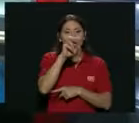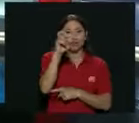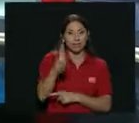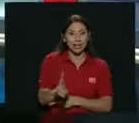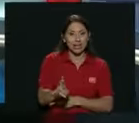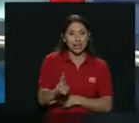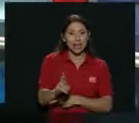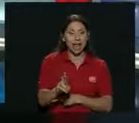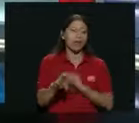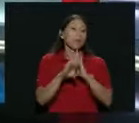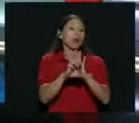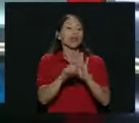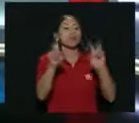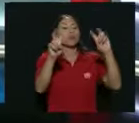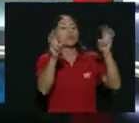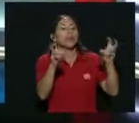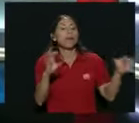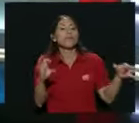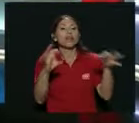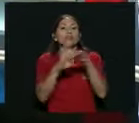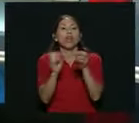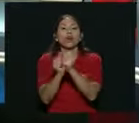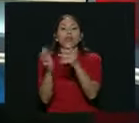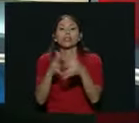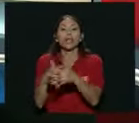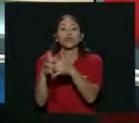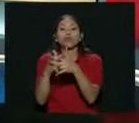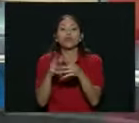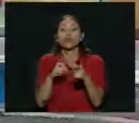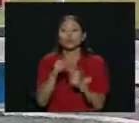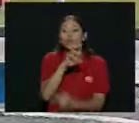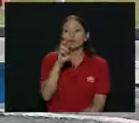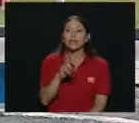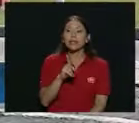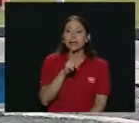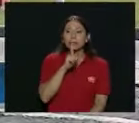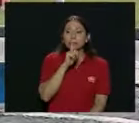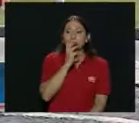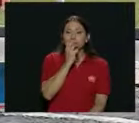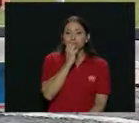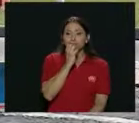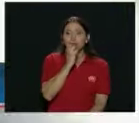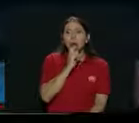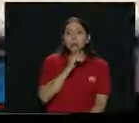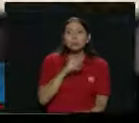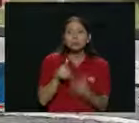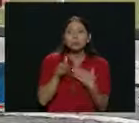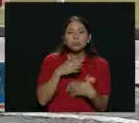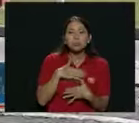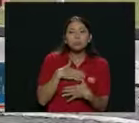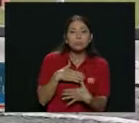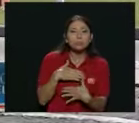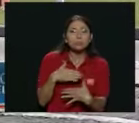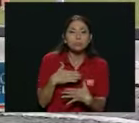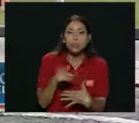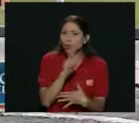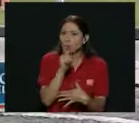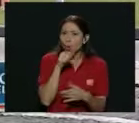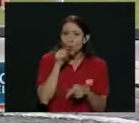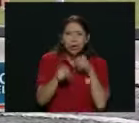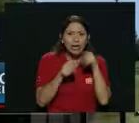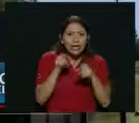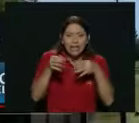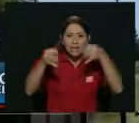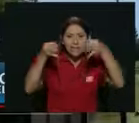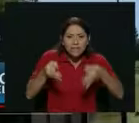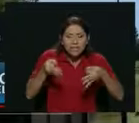distintos gobiernos de Costa Rica, cuando es un tema que tiene que ver con los Estados Unidos, guardan silencio, son complacientes, no